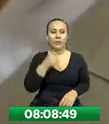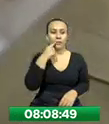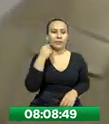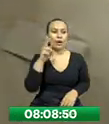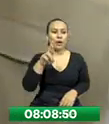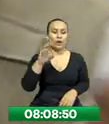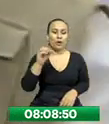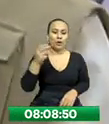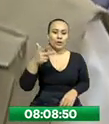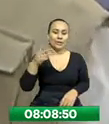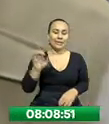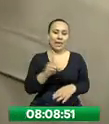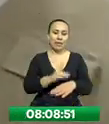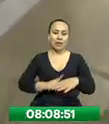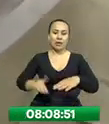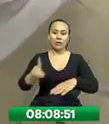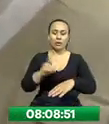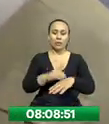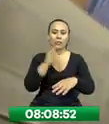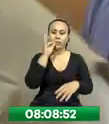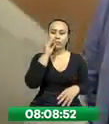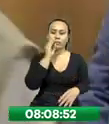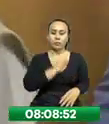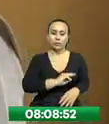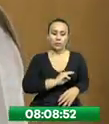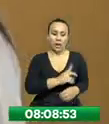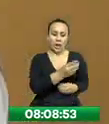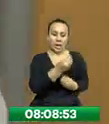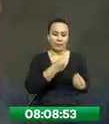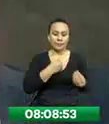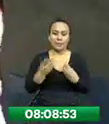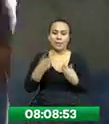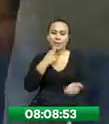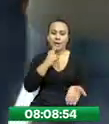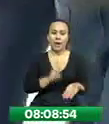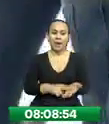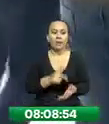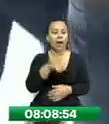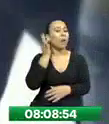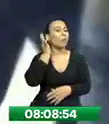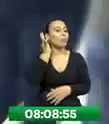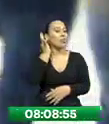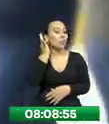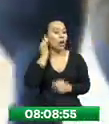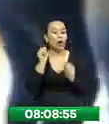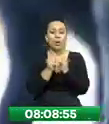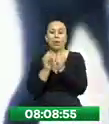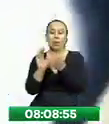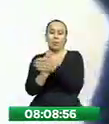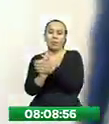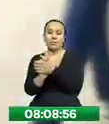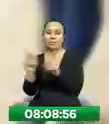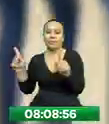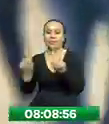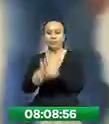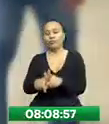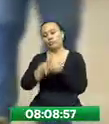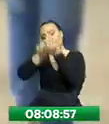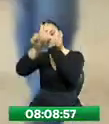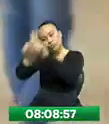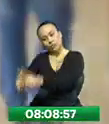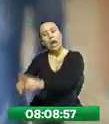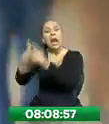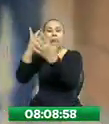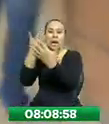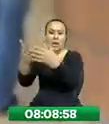doctor Roche, como director de la ATM, para que ponga también carta en el asunto. La mujer involucrada y su pareja quedaron bajo prisión